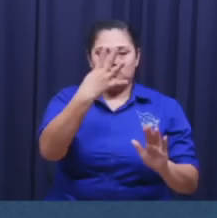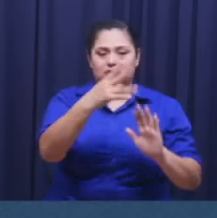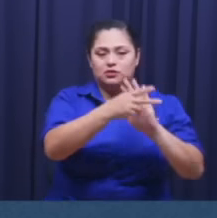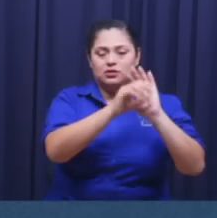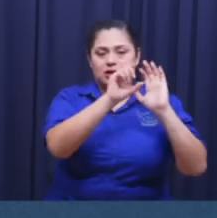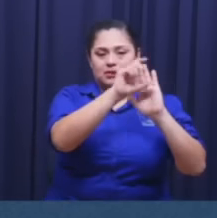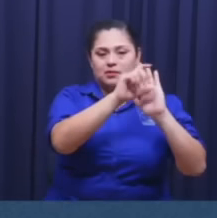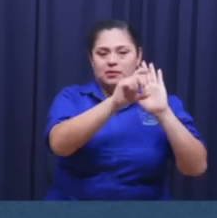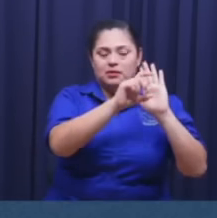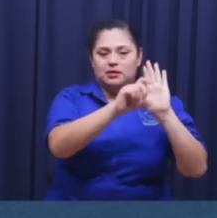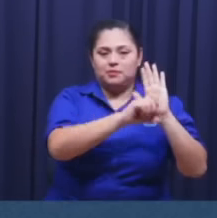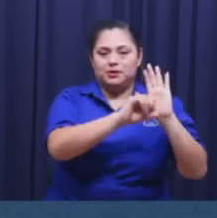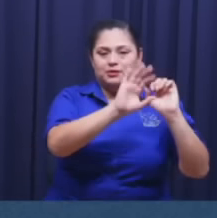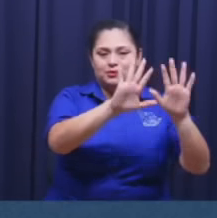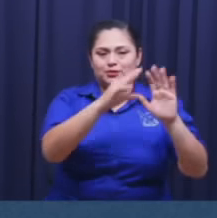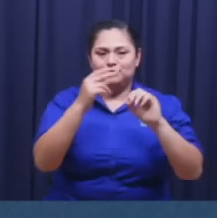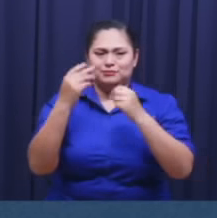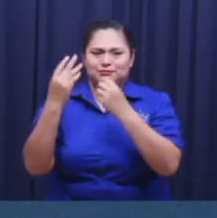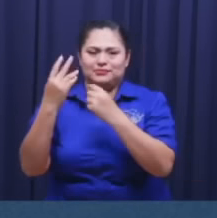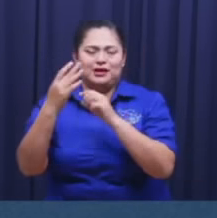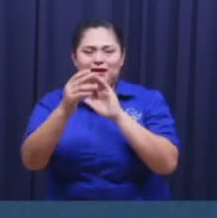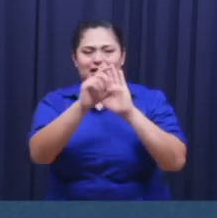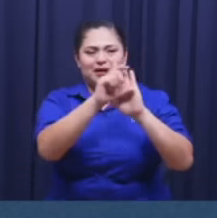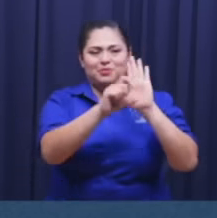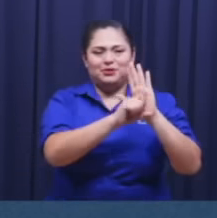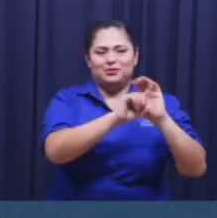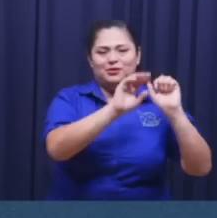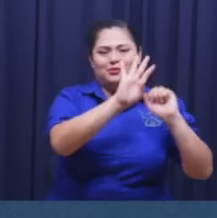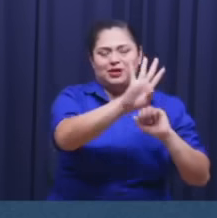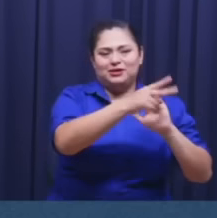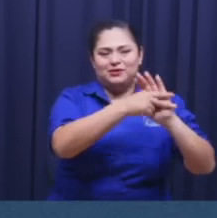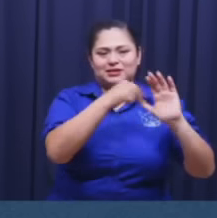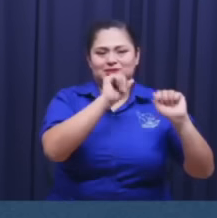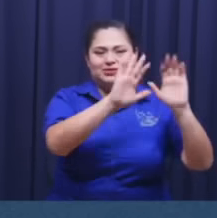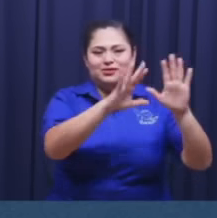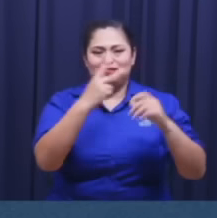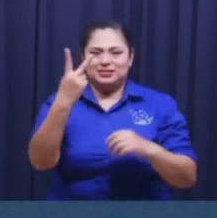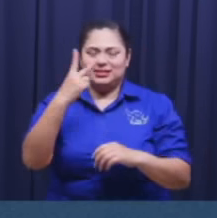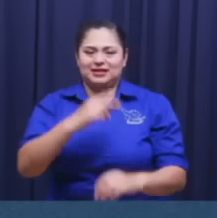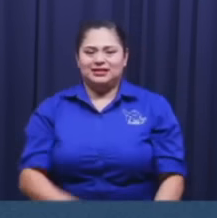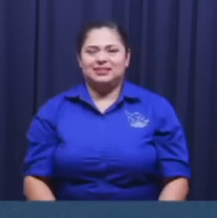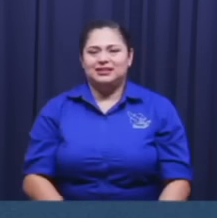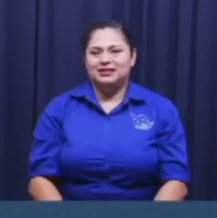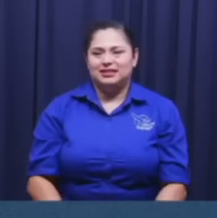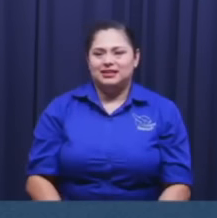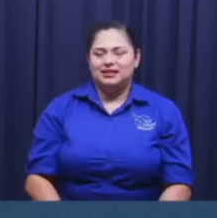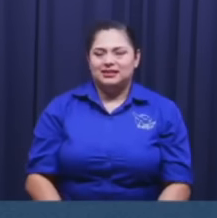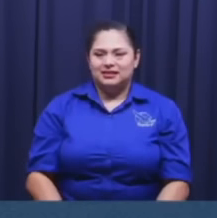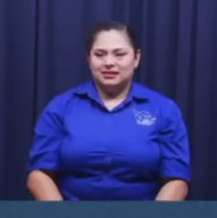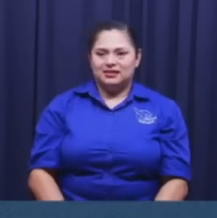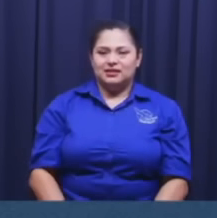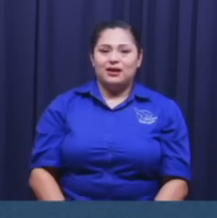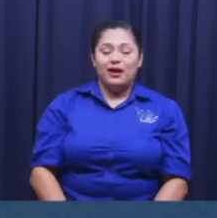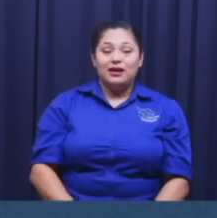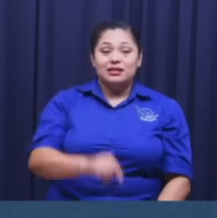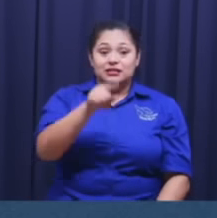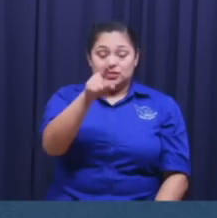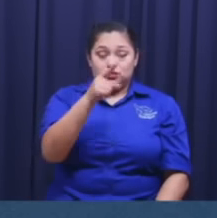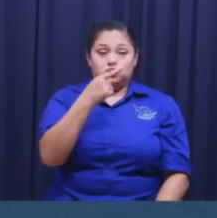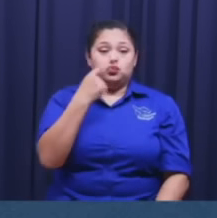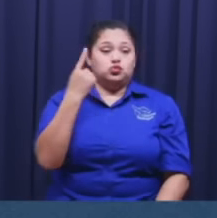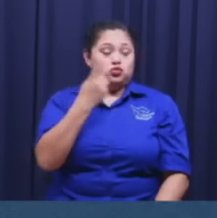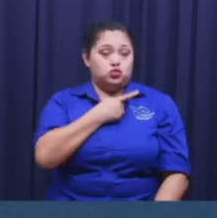Y entonces, aquí, ¿cómo le hago, hermano Sergio? Es que un cordel de 3 hilos no se rompe fácilmente. Entonces, si estás